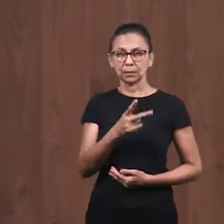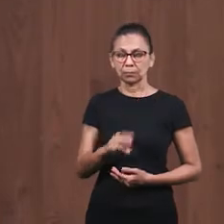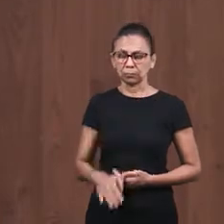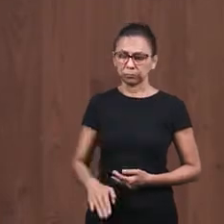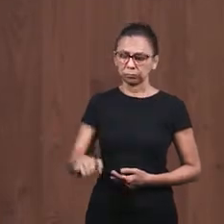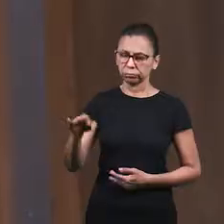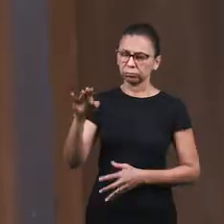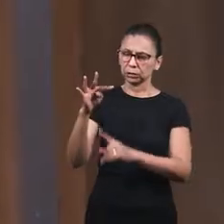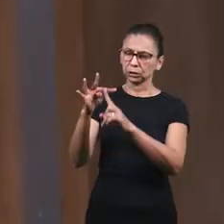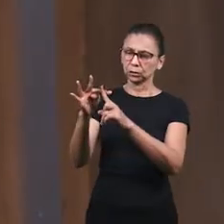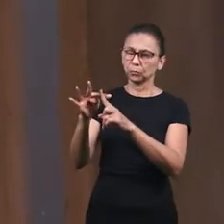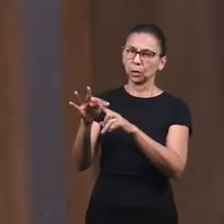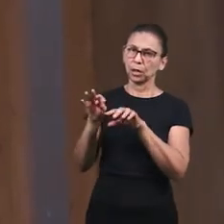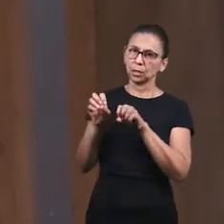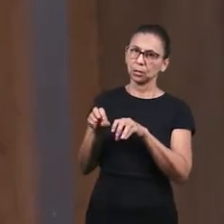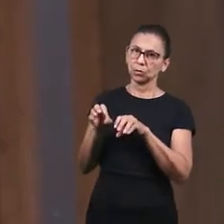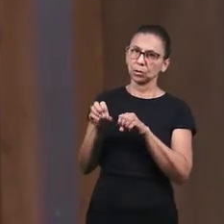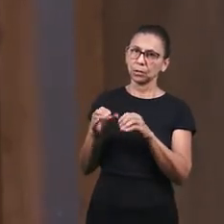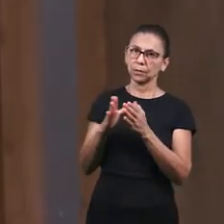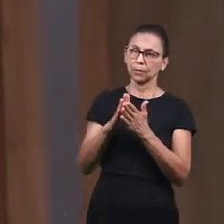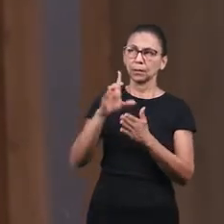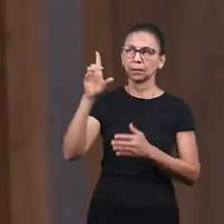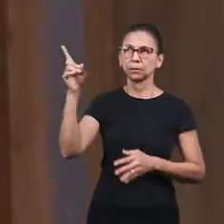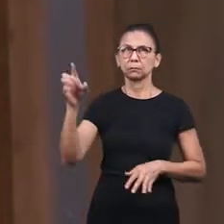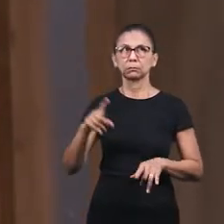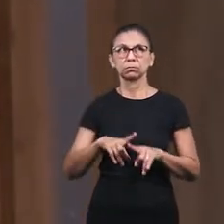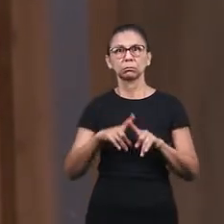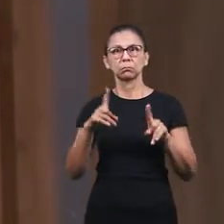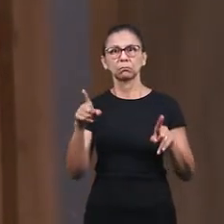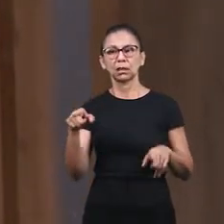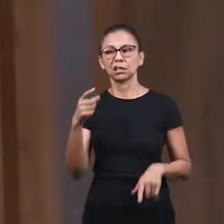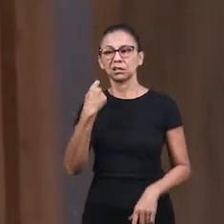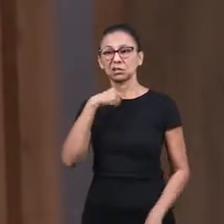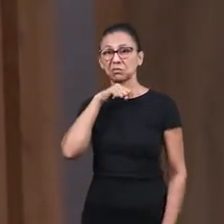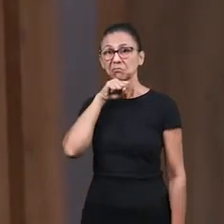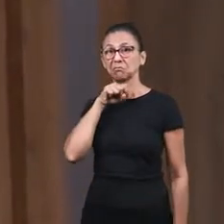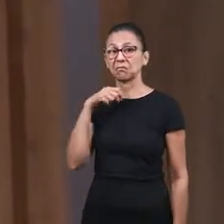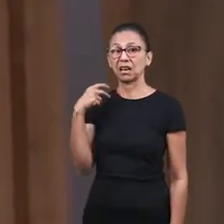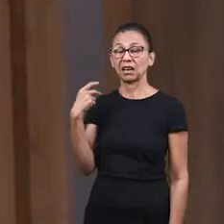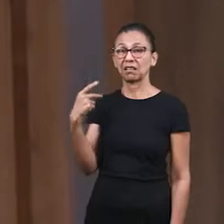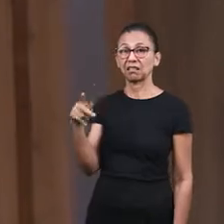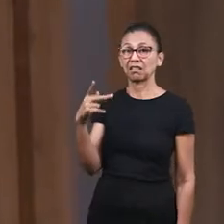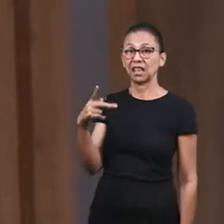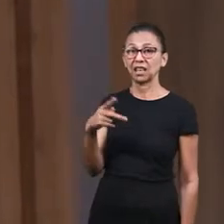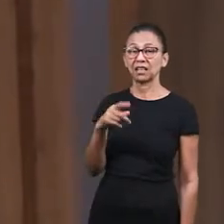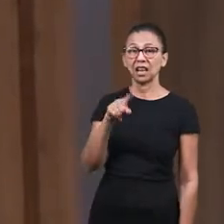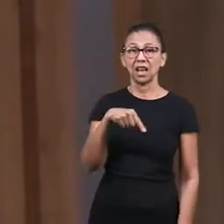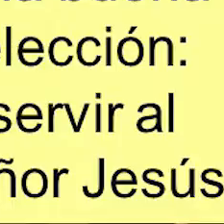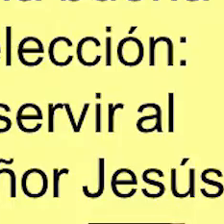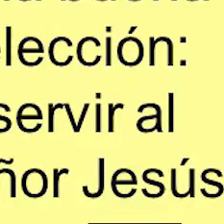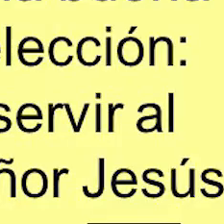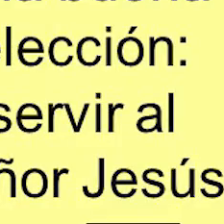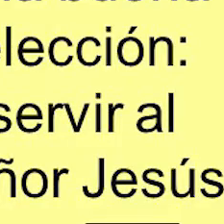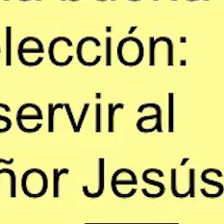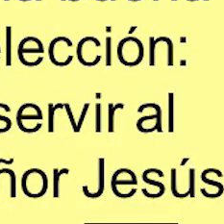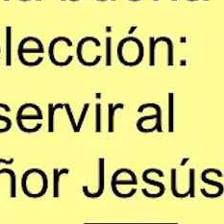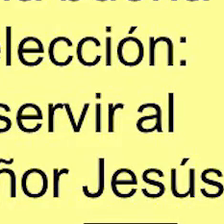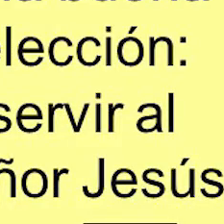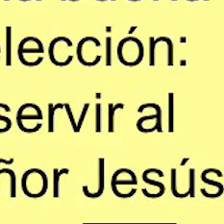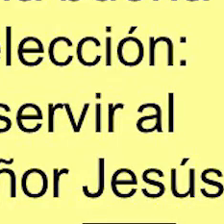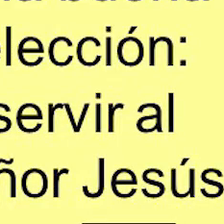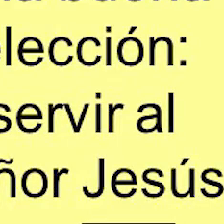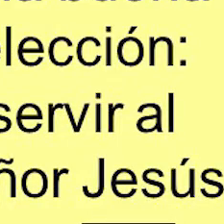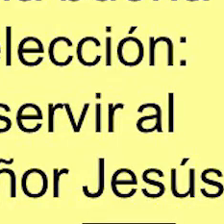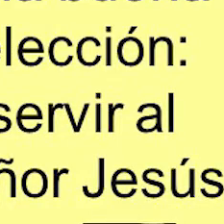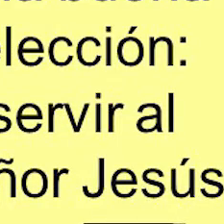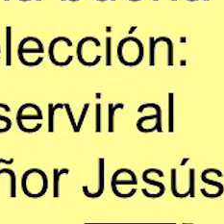Jesús, pero el padre de Timoteo era griego y los griegos servían a muchos otros dioses. Entonces